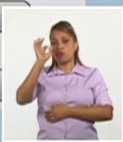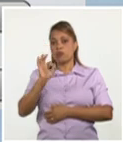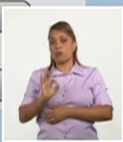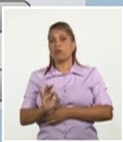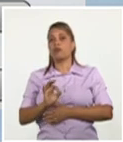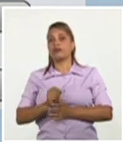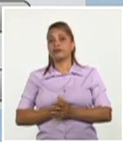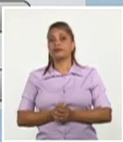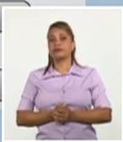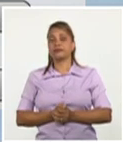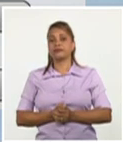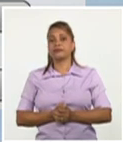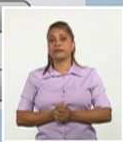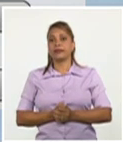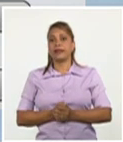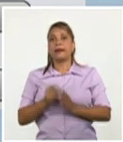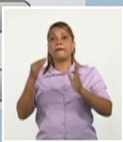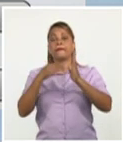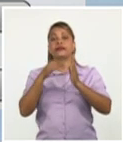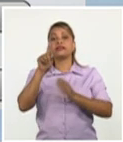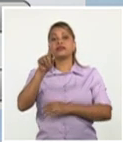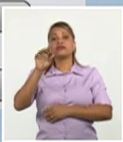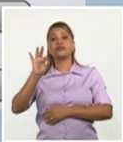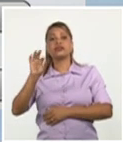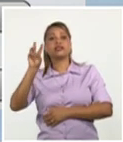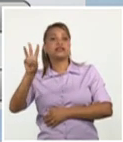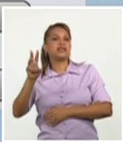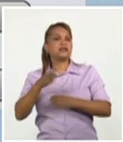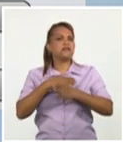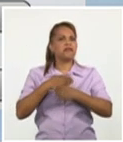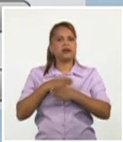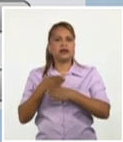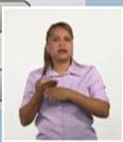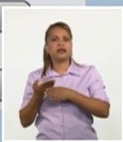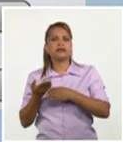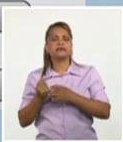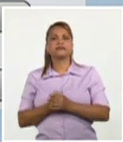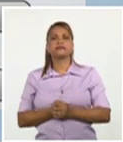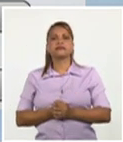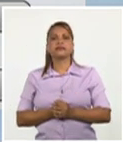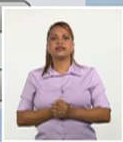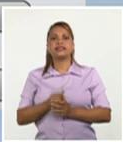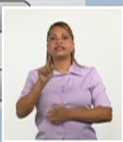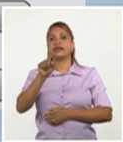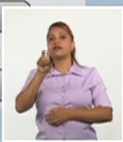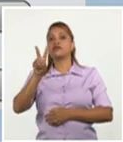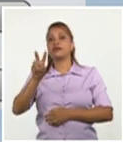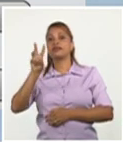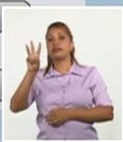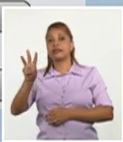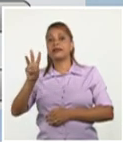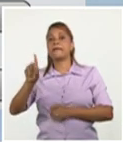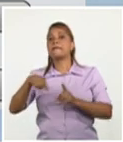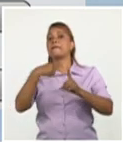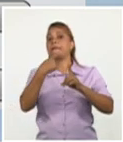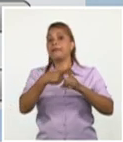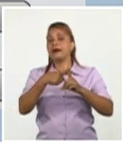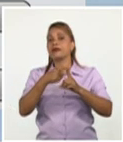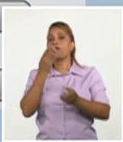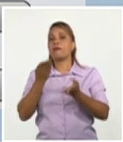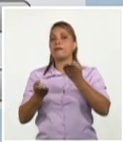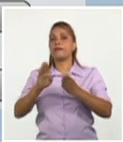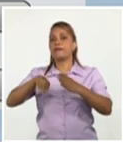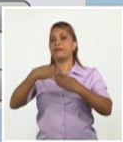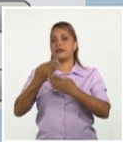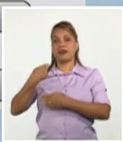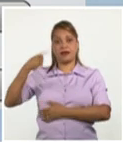Estas 1.183 significa que tuvimos 123 más que las que tuvimos ayer, y además que, como